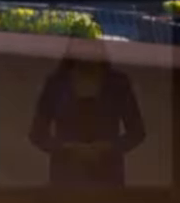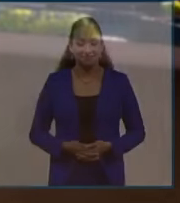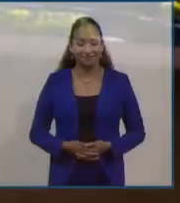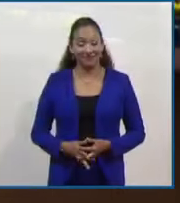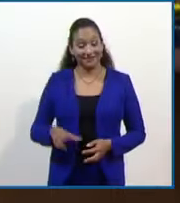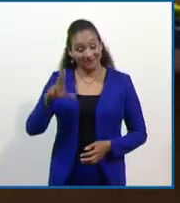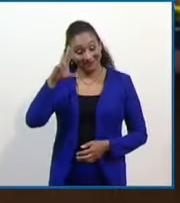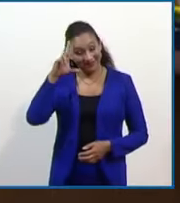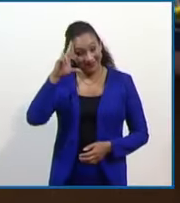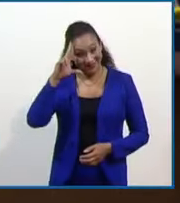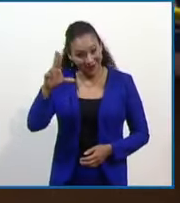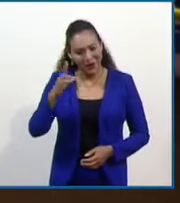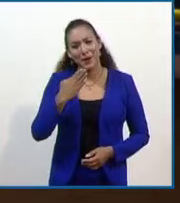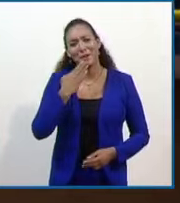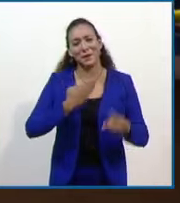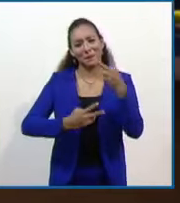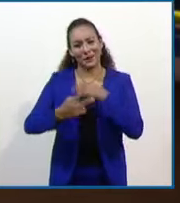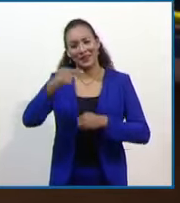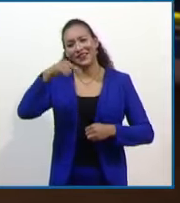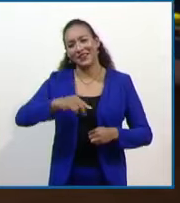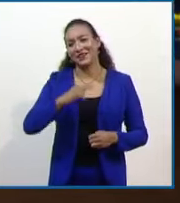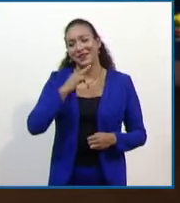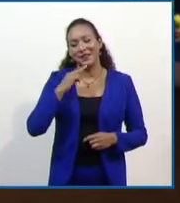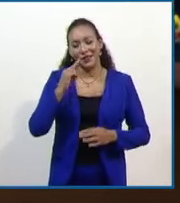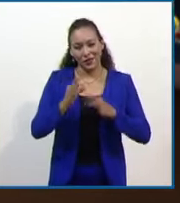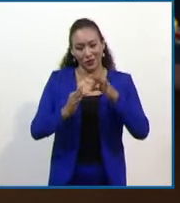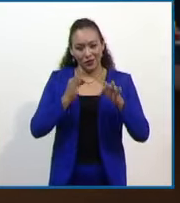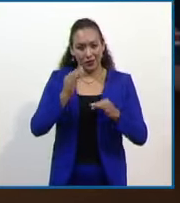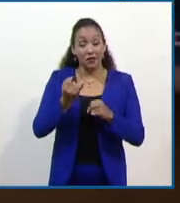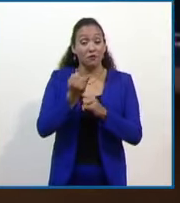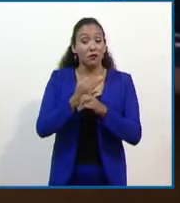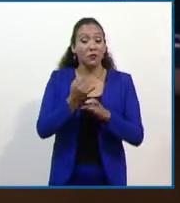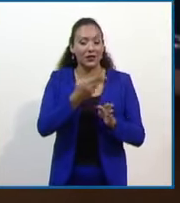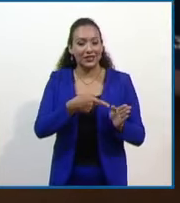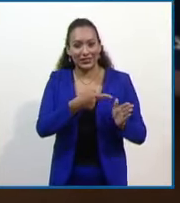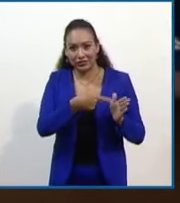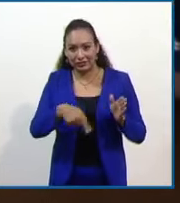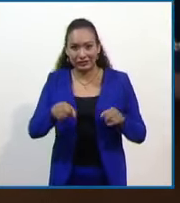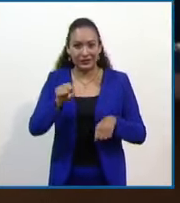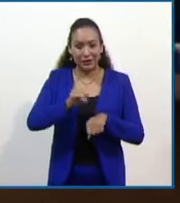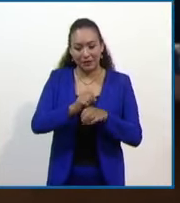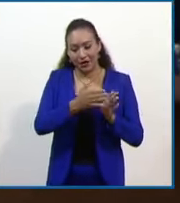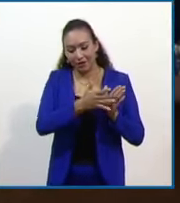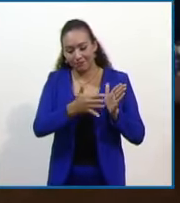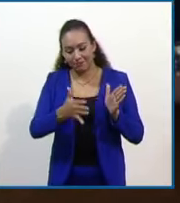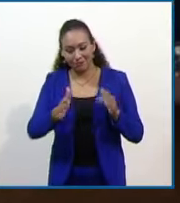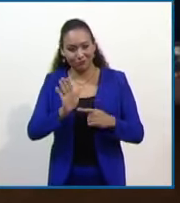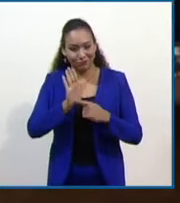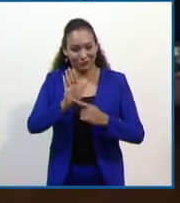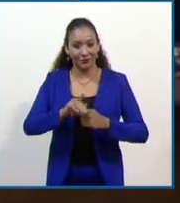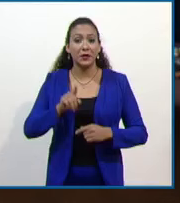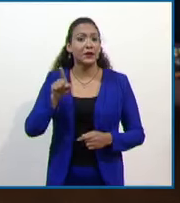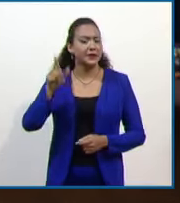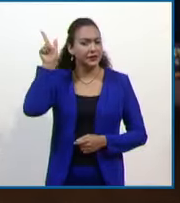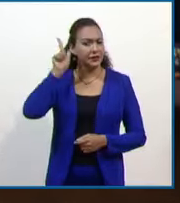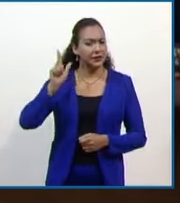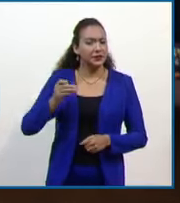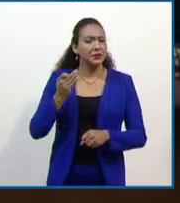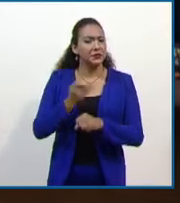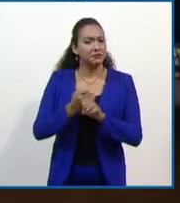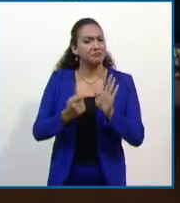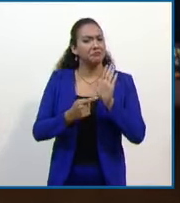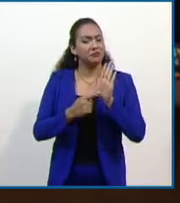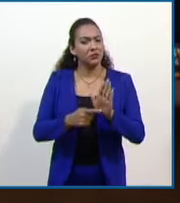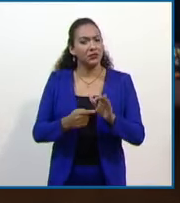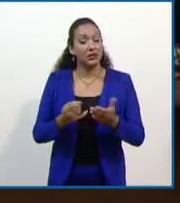Hola, ¿qué tal? Les damos la más cordial bienvenida a Semanario Judicial. Soy Lorena Sánchez Cabrera y tendré el gusto de presentar en los próximos minutos